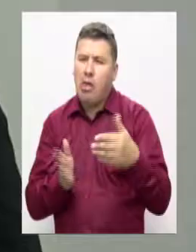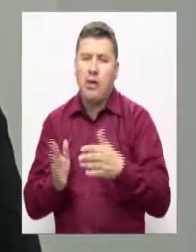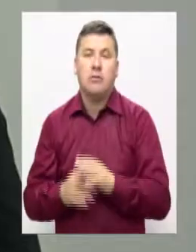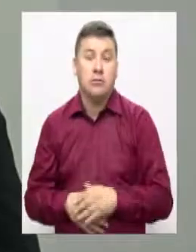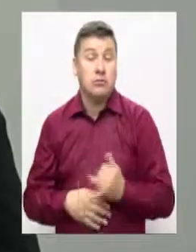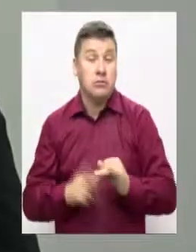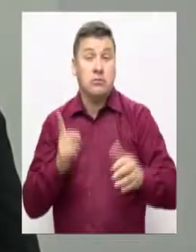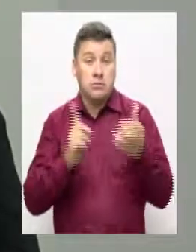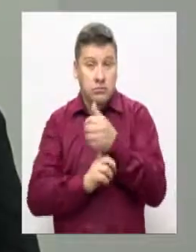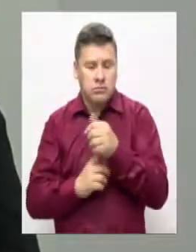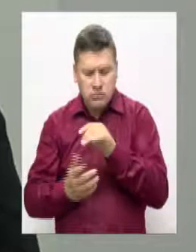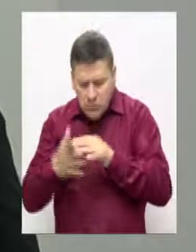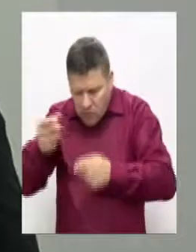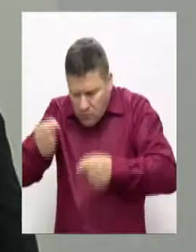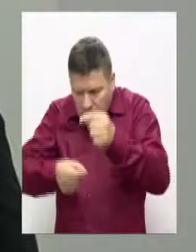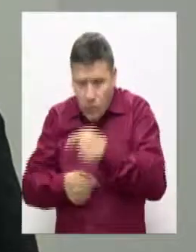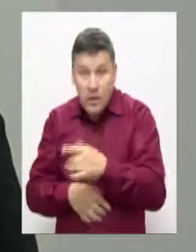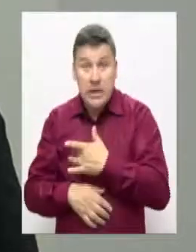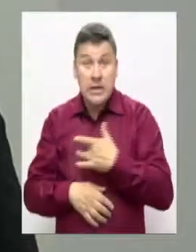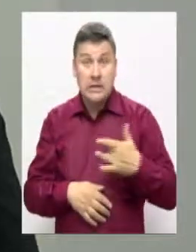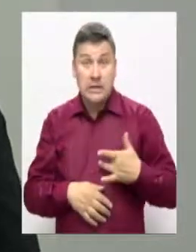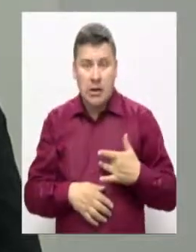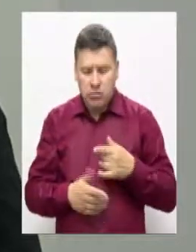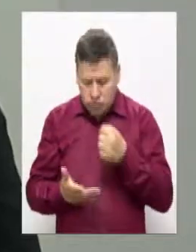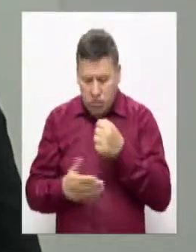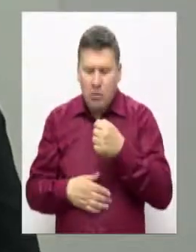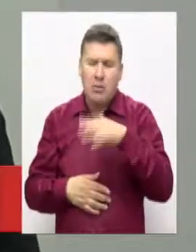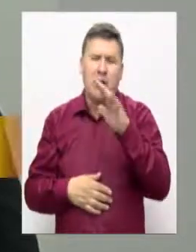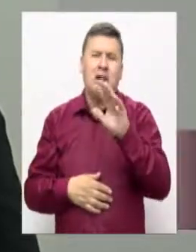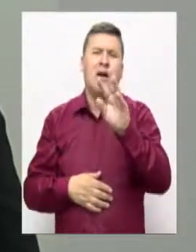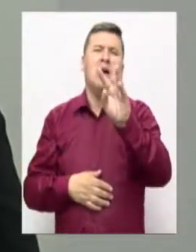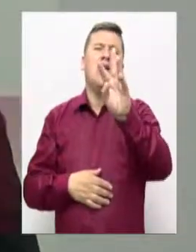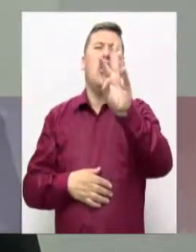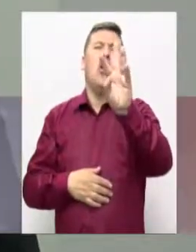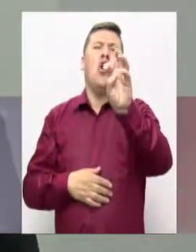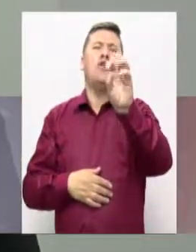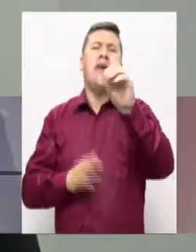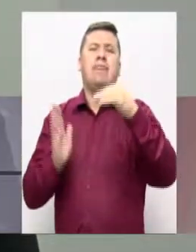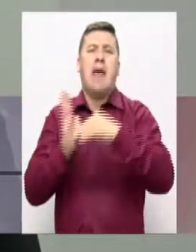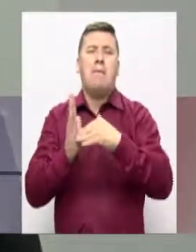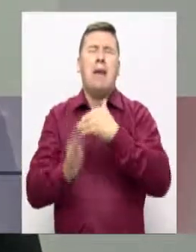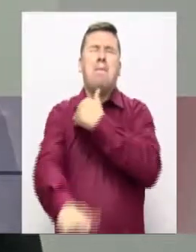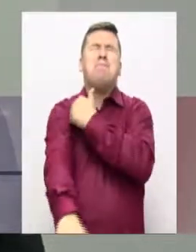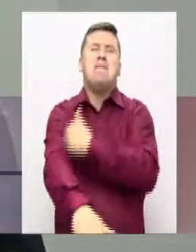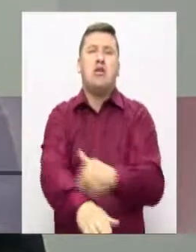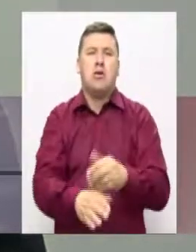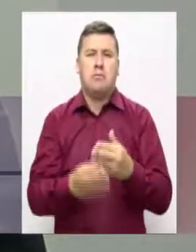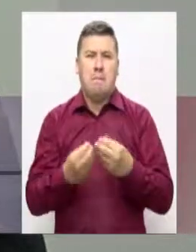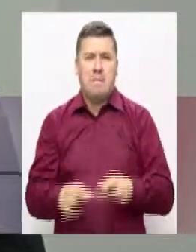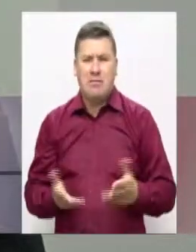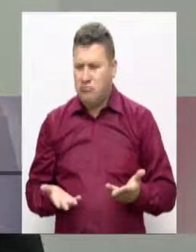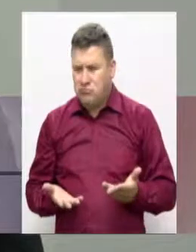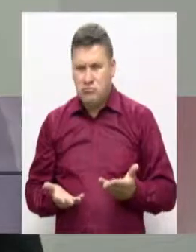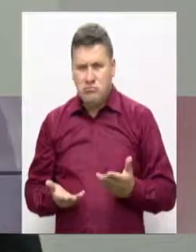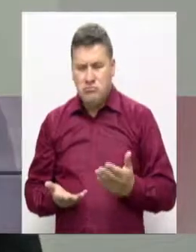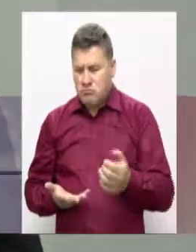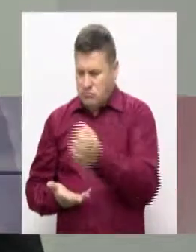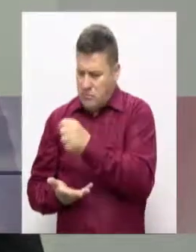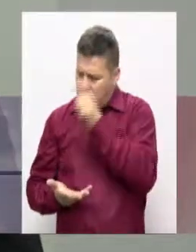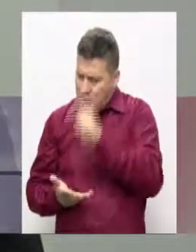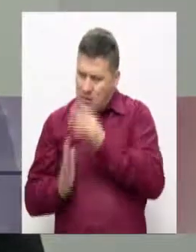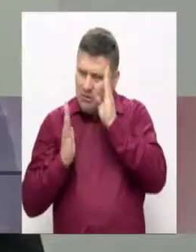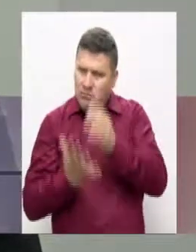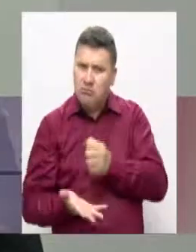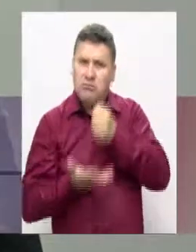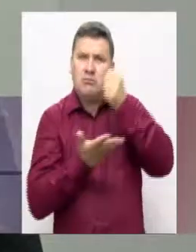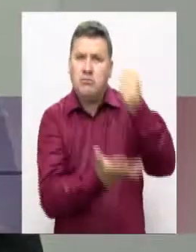administrativos. Un hallazgo fiscal que corresponde a Salucop por más de 80 mil millones de pesos, donde recursos que